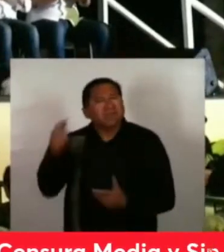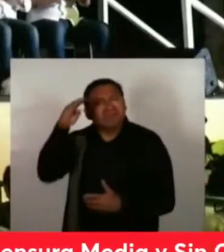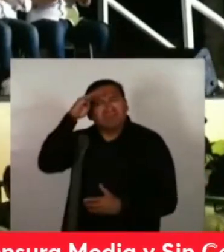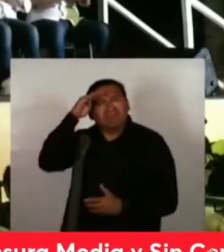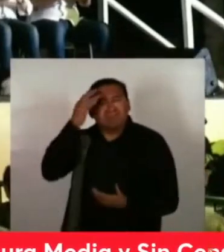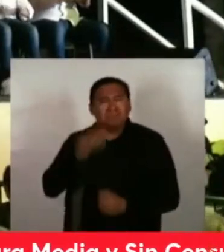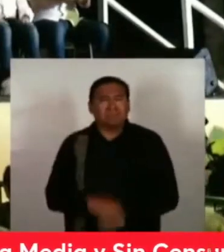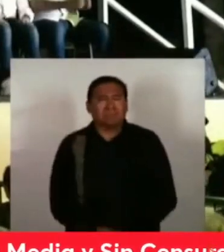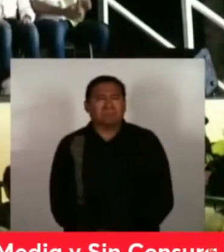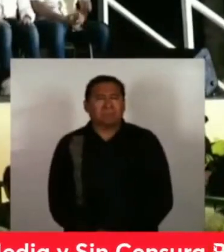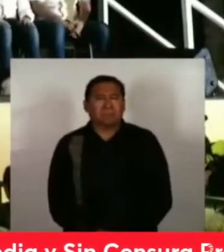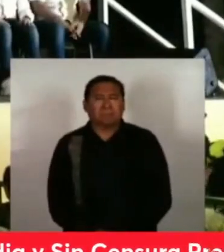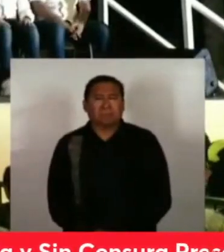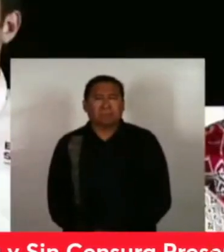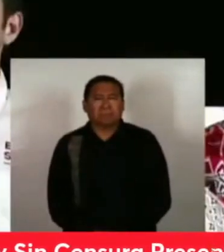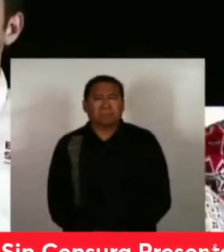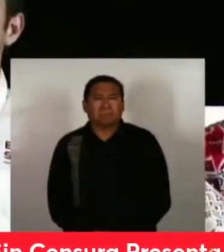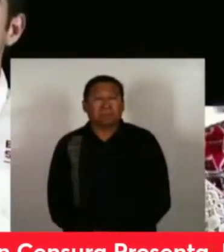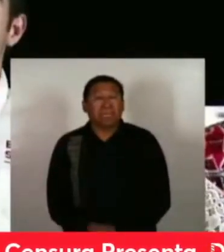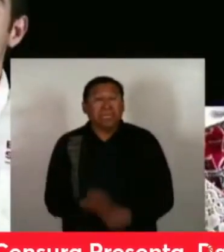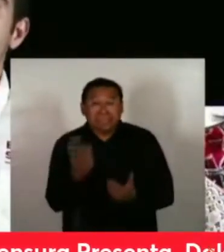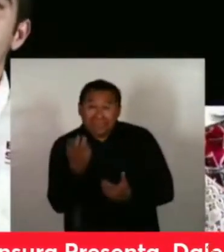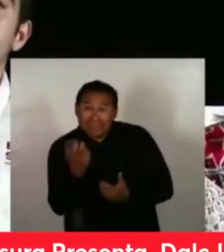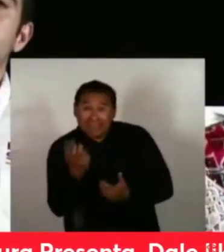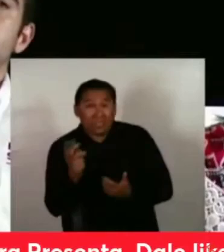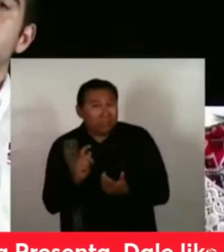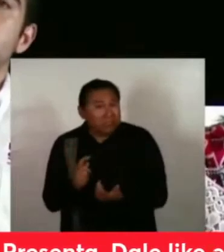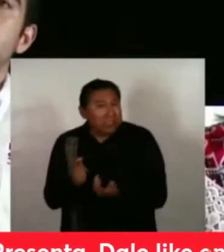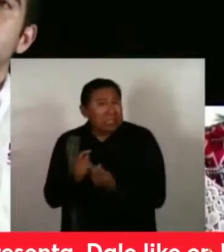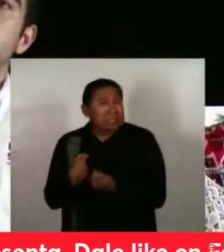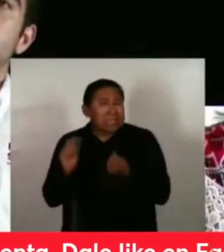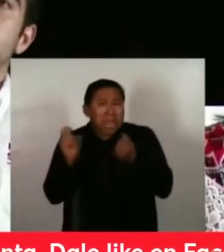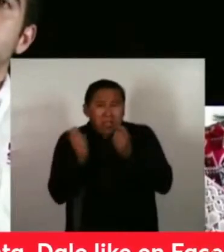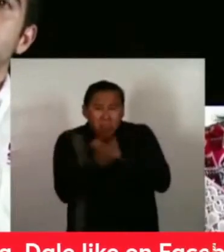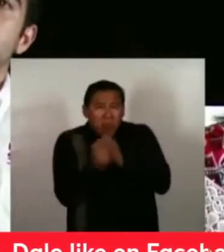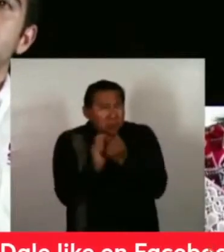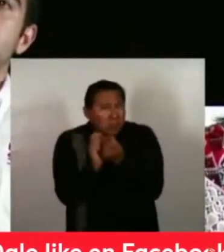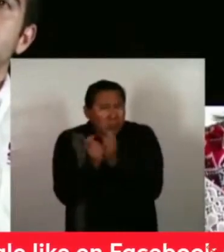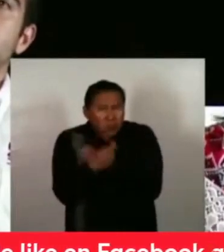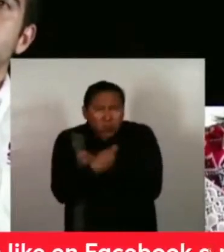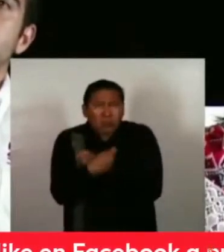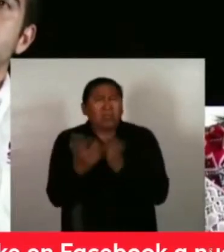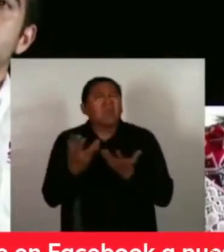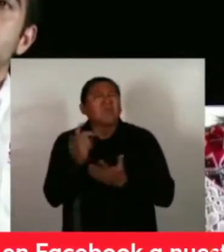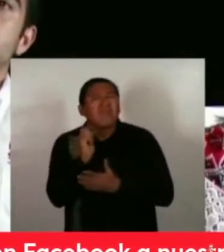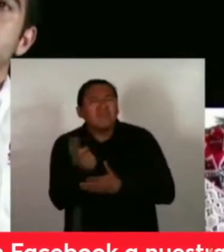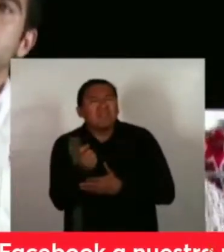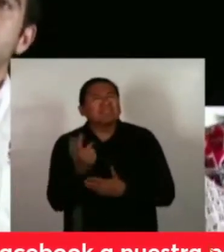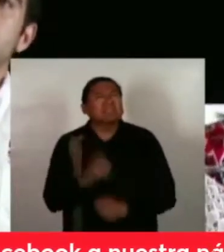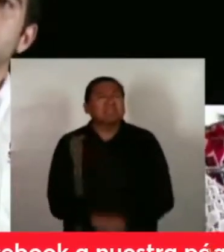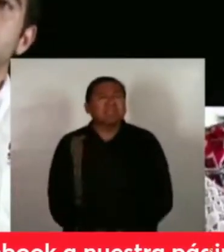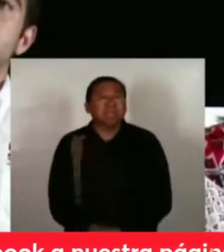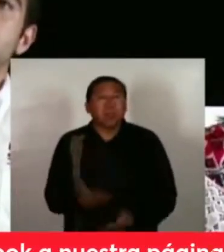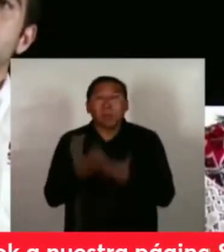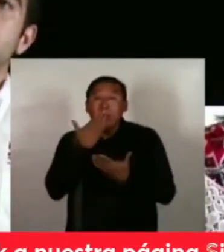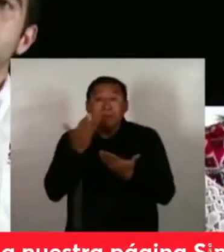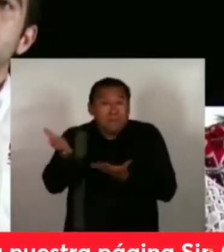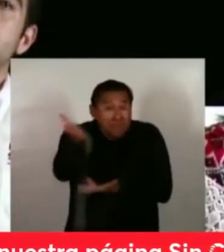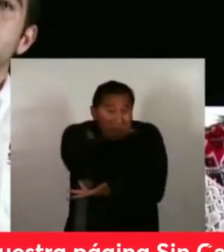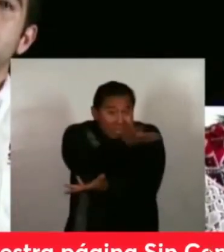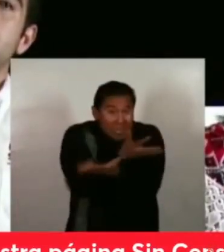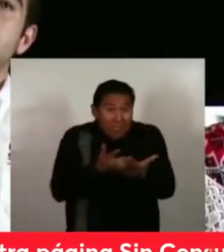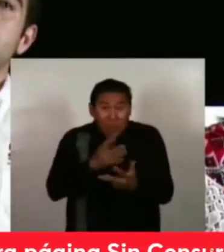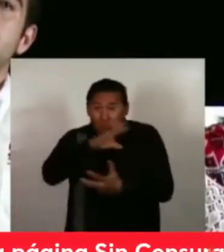pensamos. Y eso se traduce en una frase que dice: por el bien de todos,